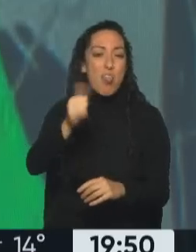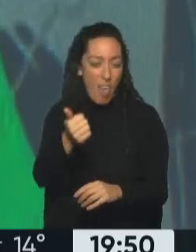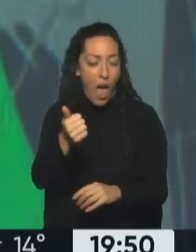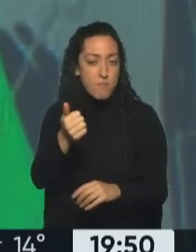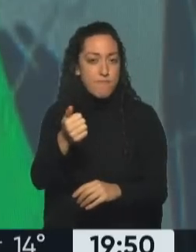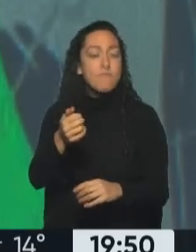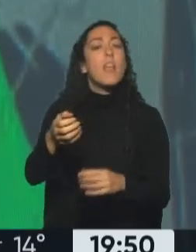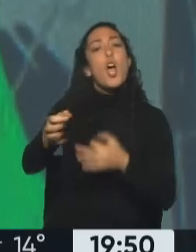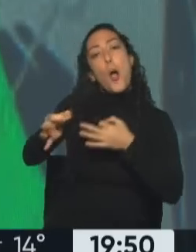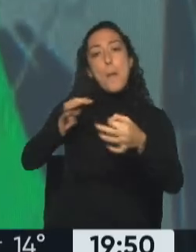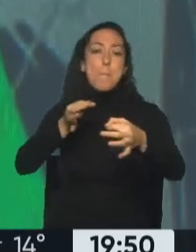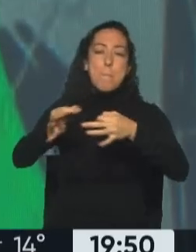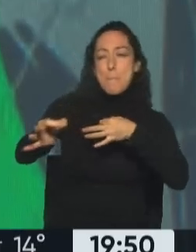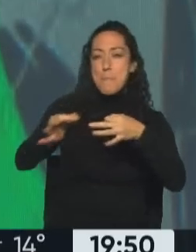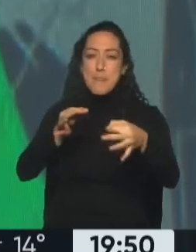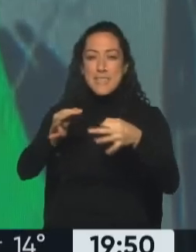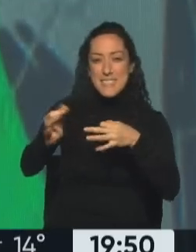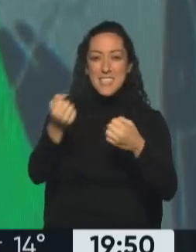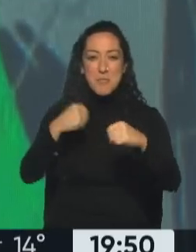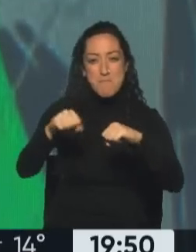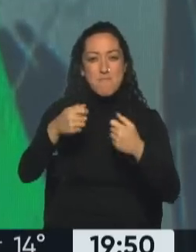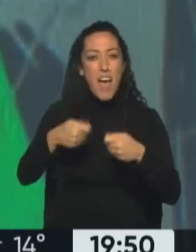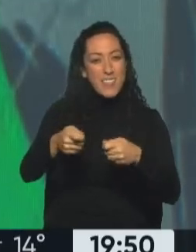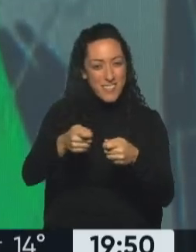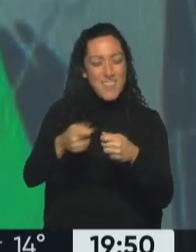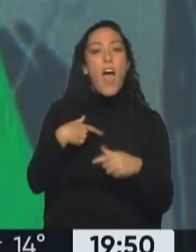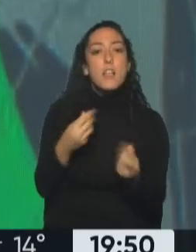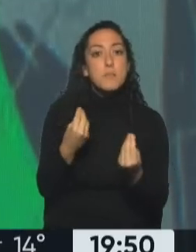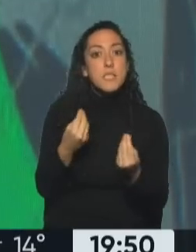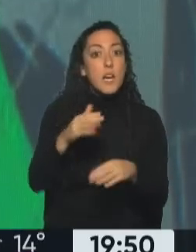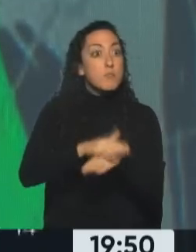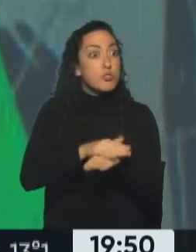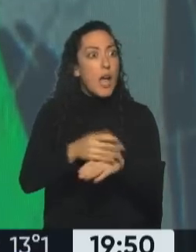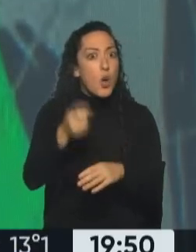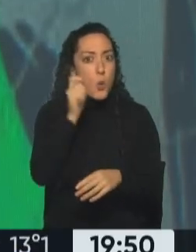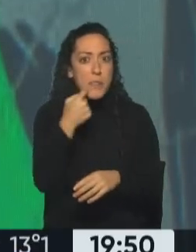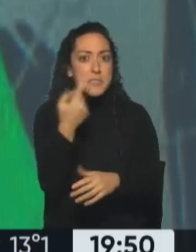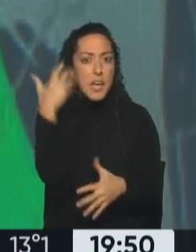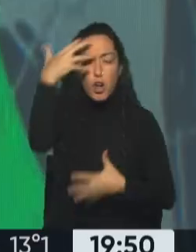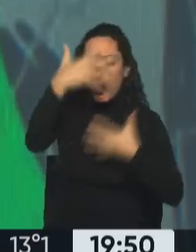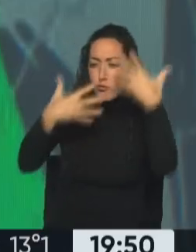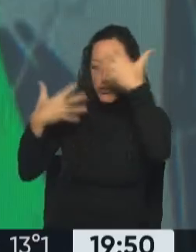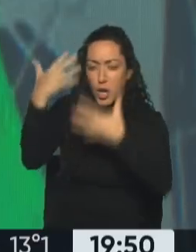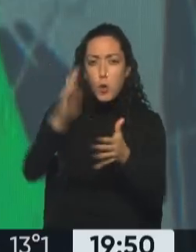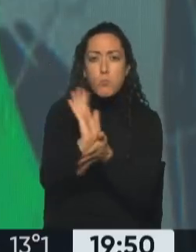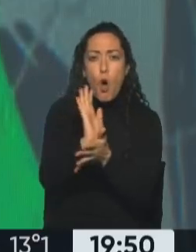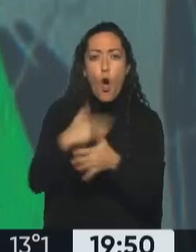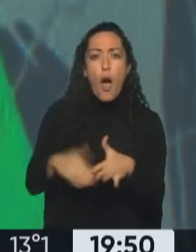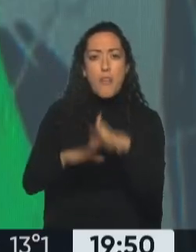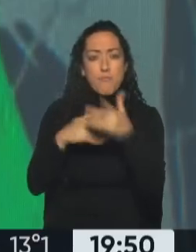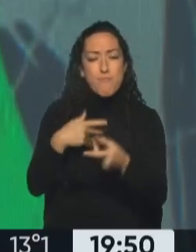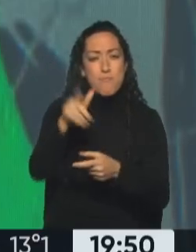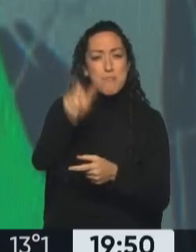conversaciones que fue teniendo, dicen los responsables de Google que se fue confundiendo, que fue antropomorfizando a